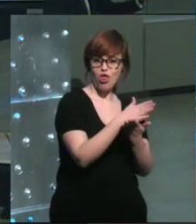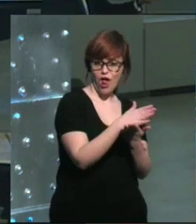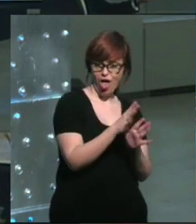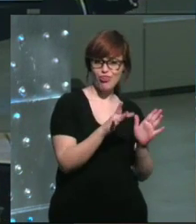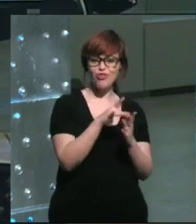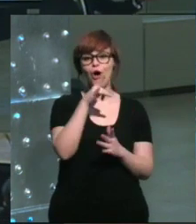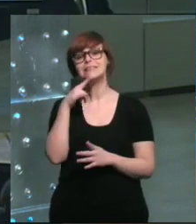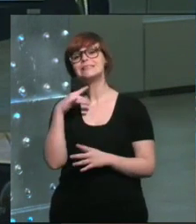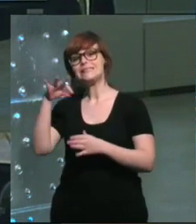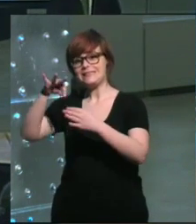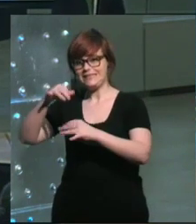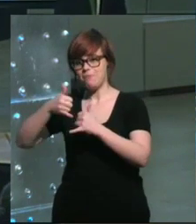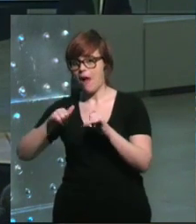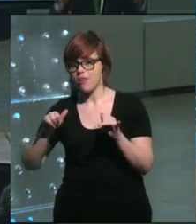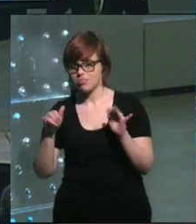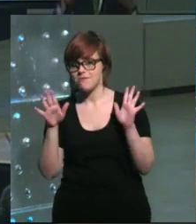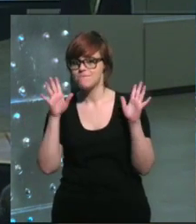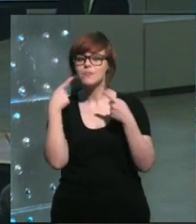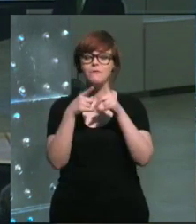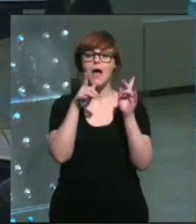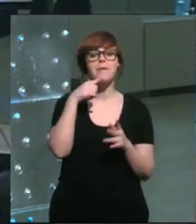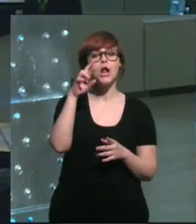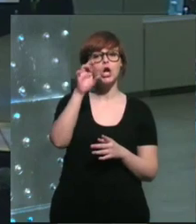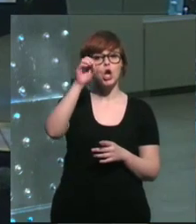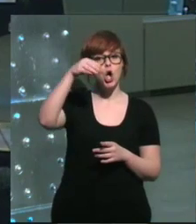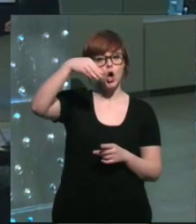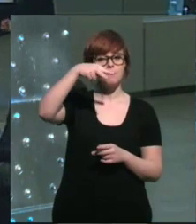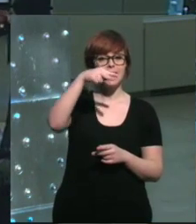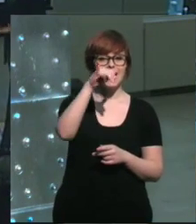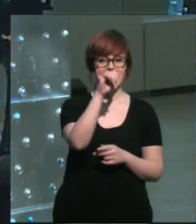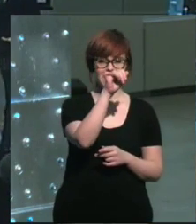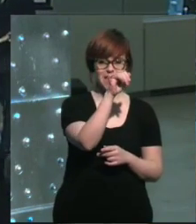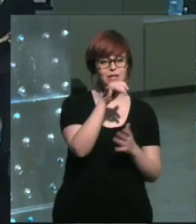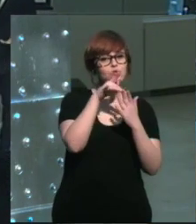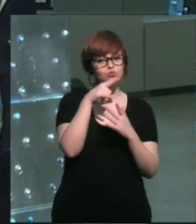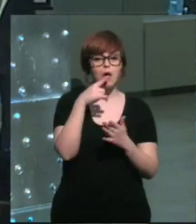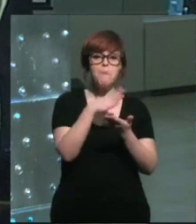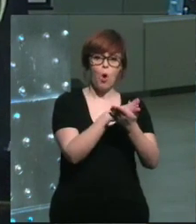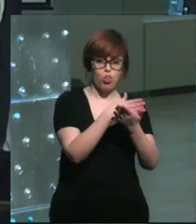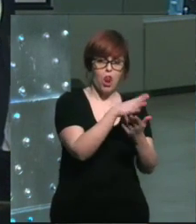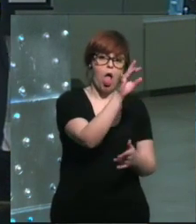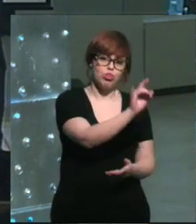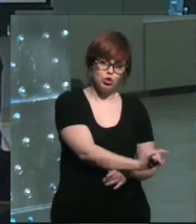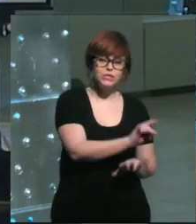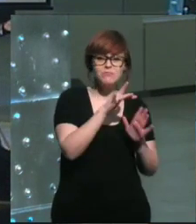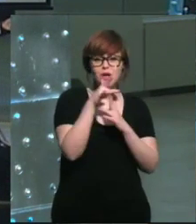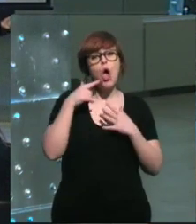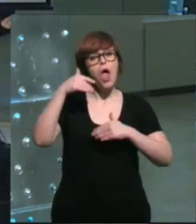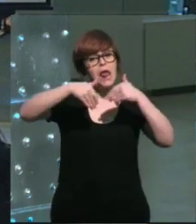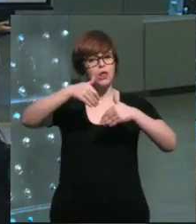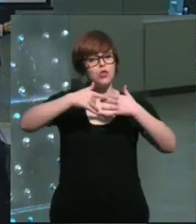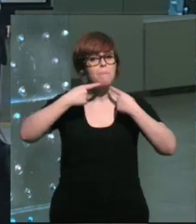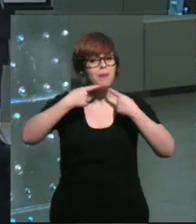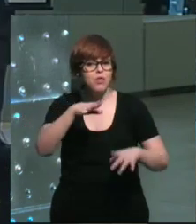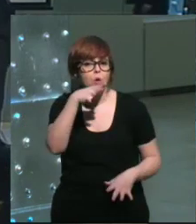El Romney efectivamente era un candidato, entre comillas, moderado, pero, en mi opinión, perdió las elecciones en parte porque no